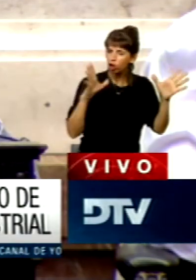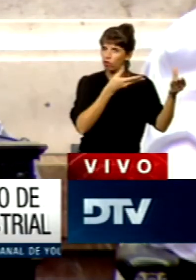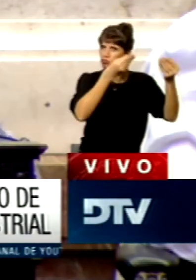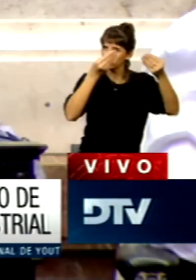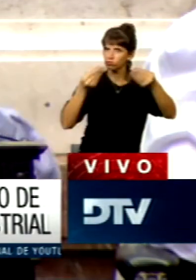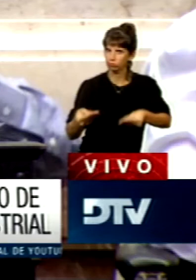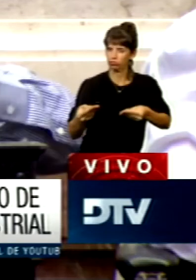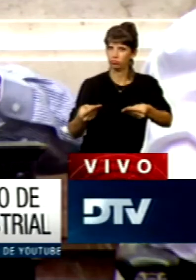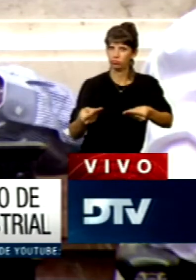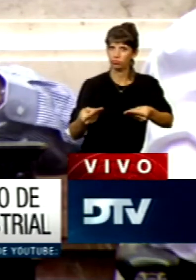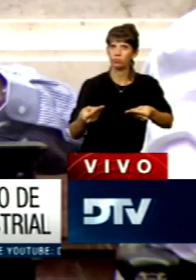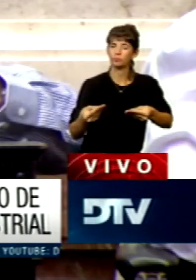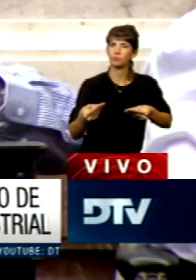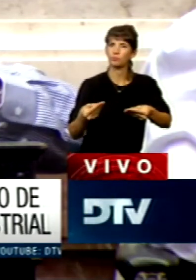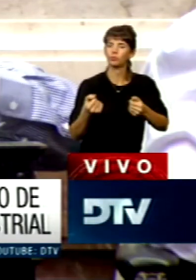conteniendo